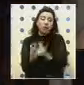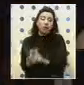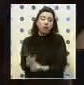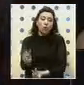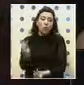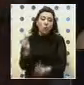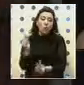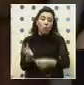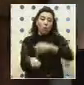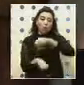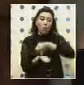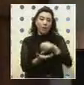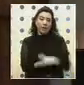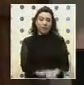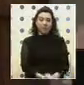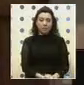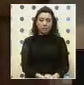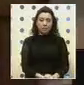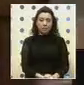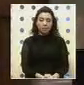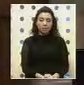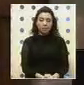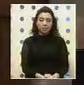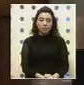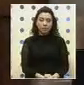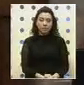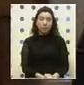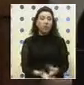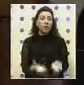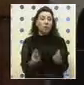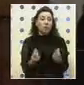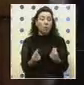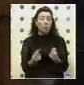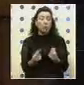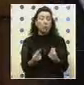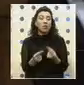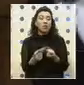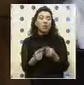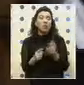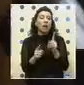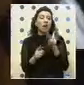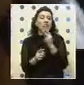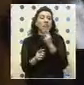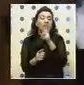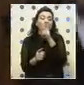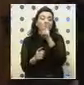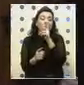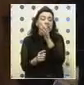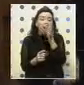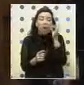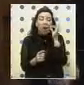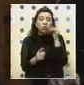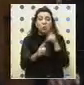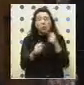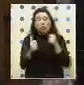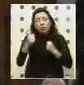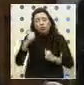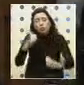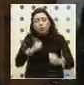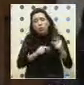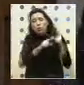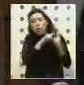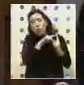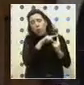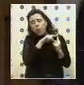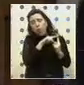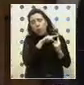nuestro país. Esta realidad, que muchas veces se experimenta de manera silenciosa, es un calvario que sin duda